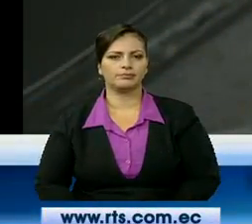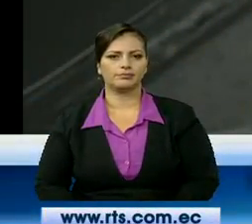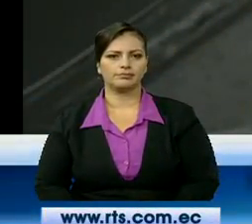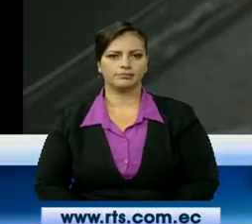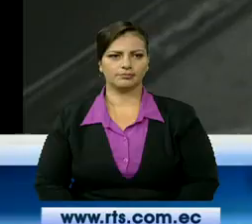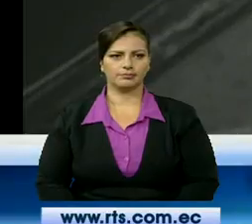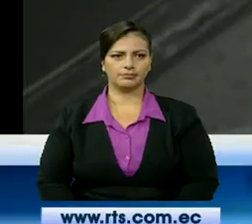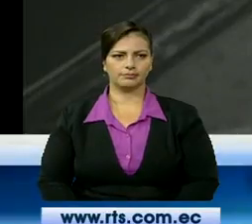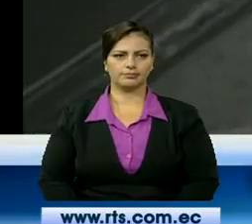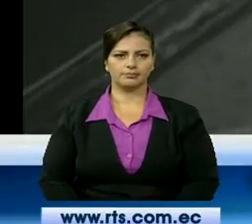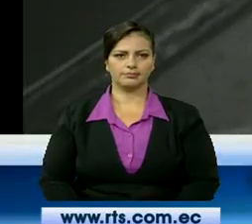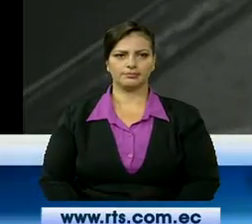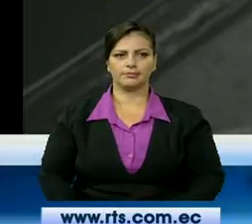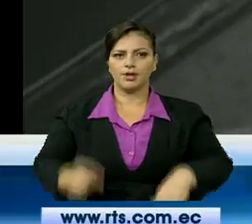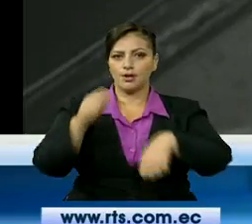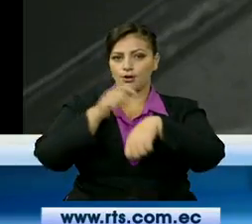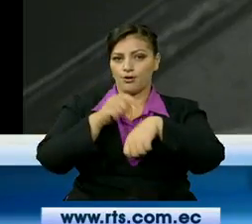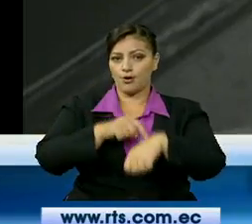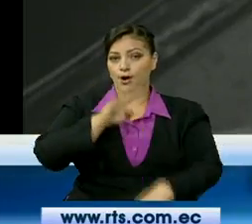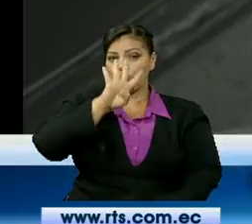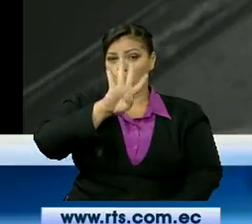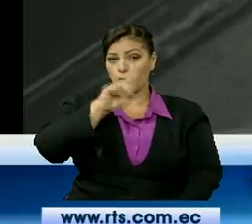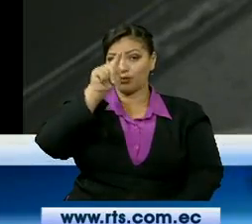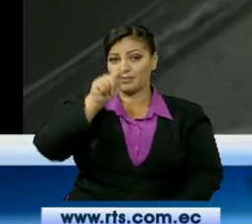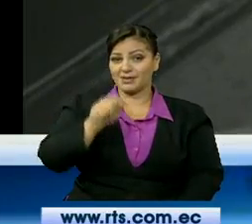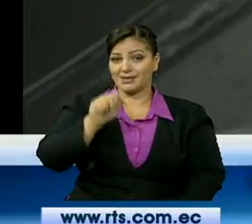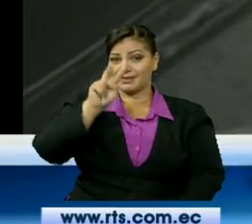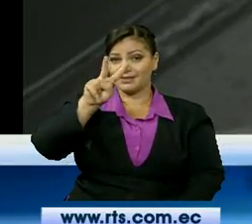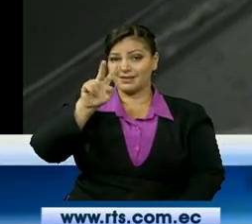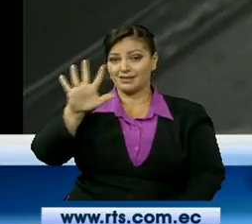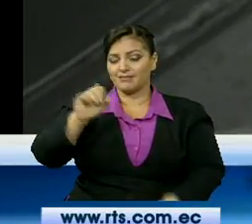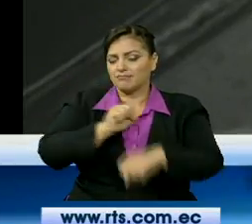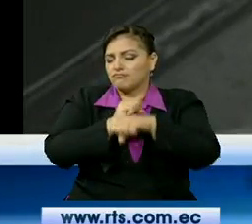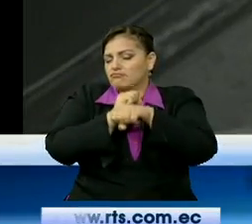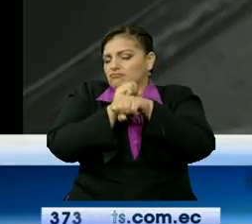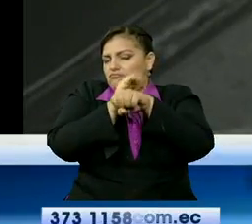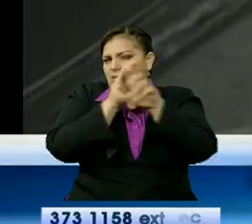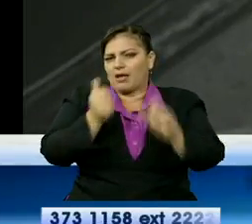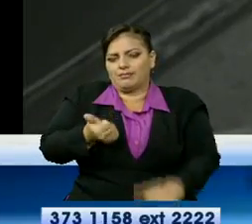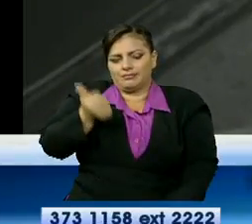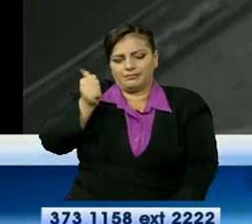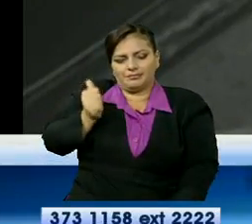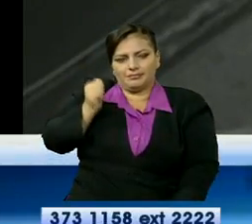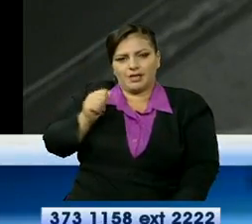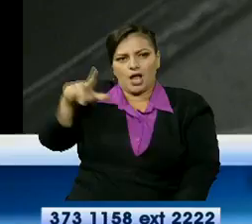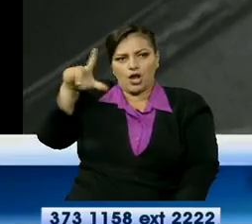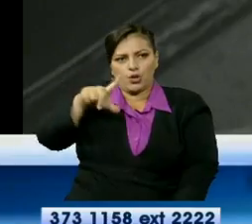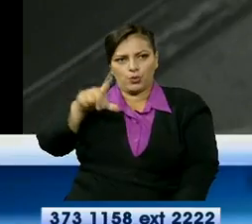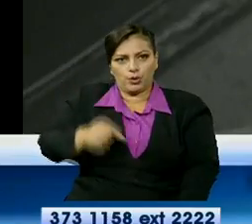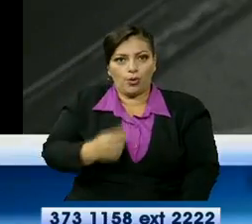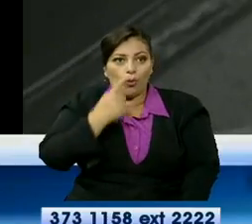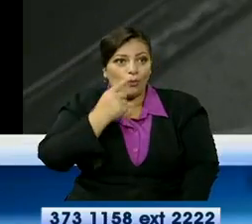La acción inicia a las 4:25 de la madrugada de este lunes, con el arribo de estos dos sujetos.